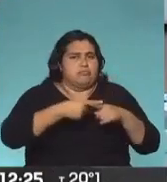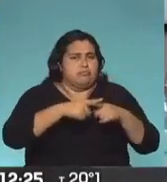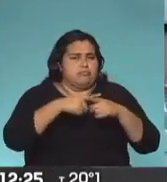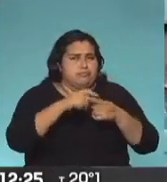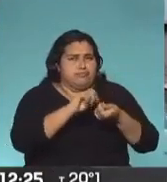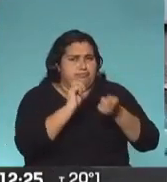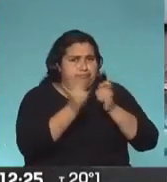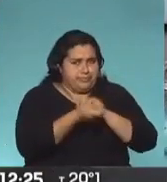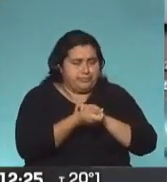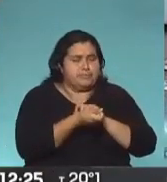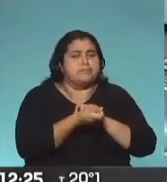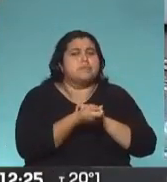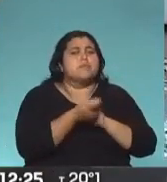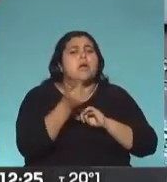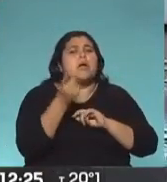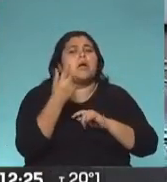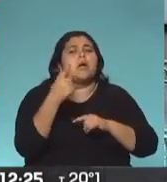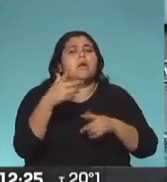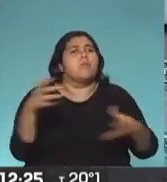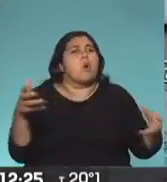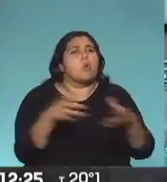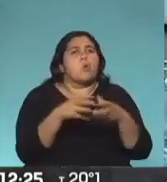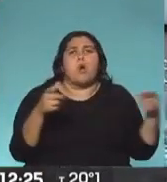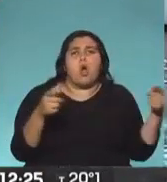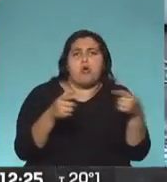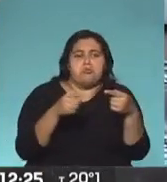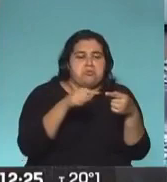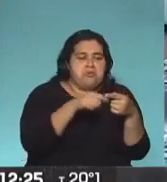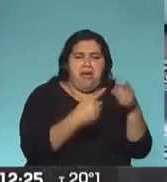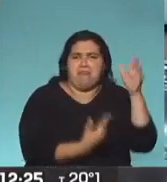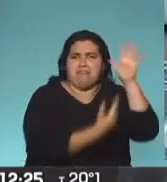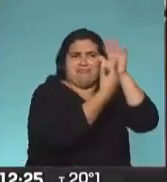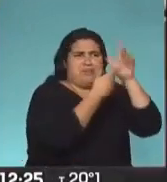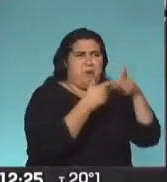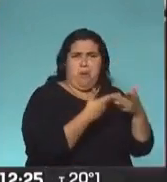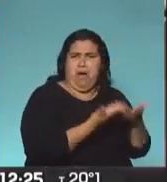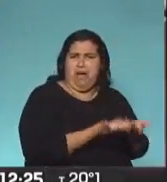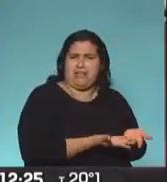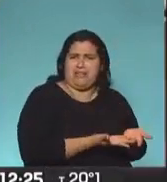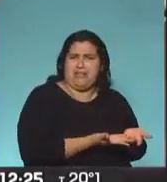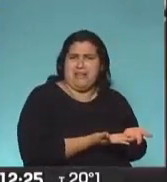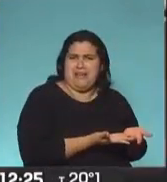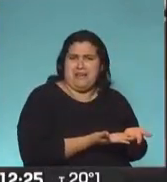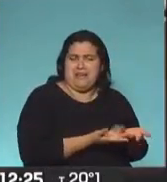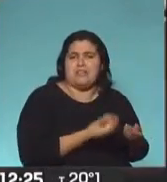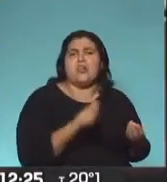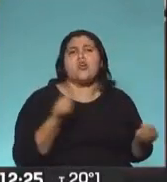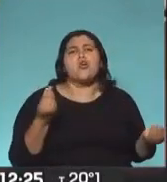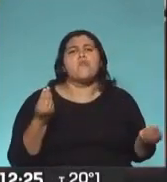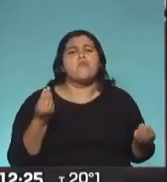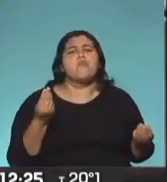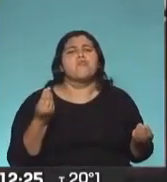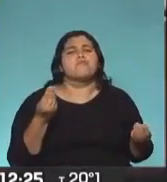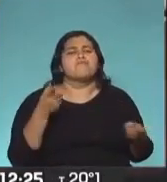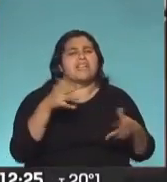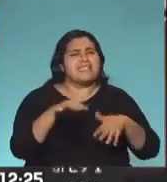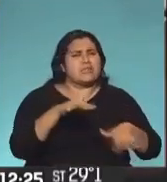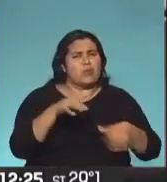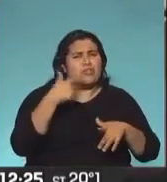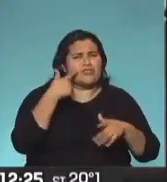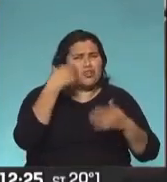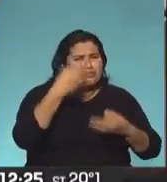pero a la vez la posición no tiene un líder claro claro por eso esté preguntado cuál es el trasfondo de lo que está pasando en los distintos países de latinoamérica